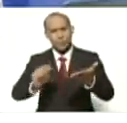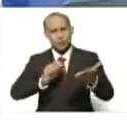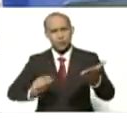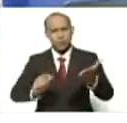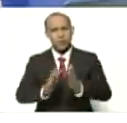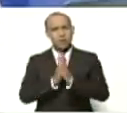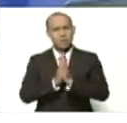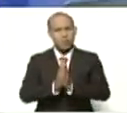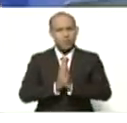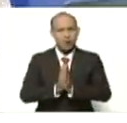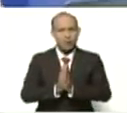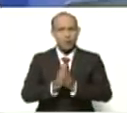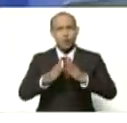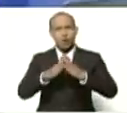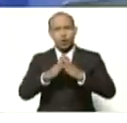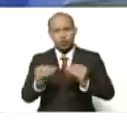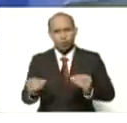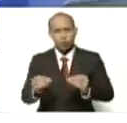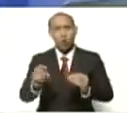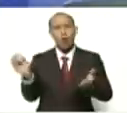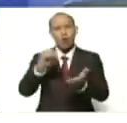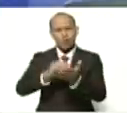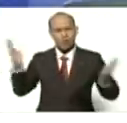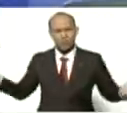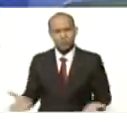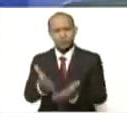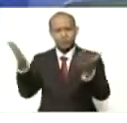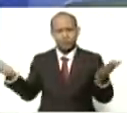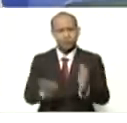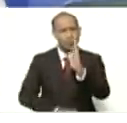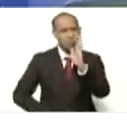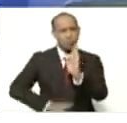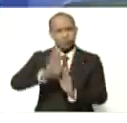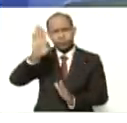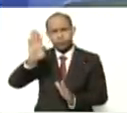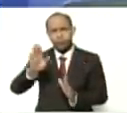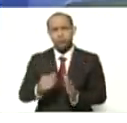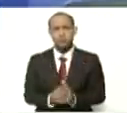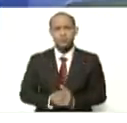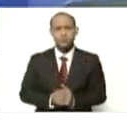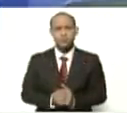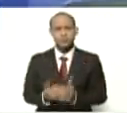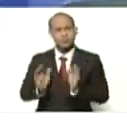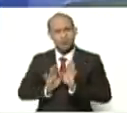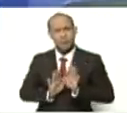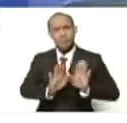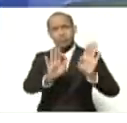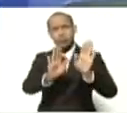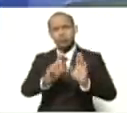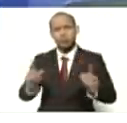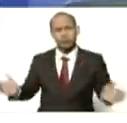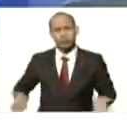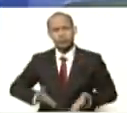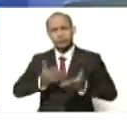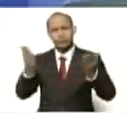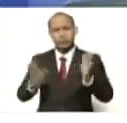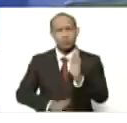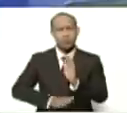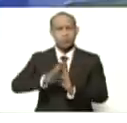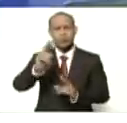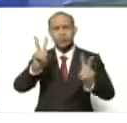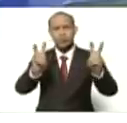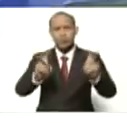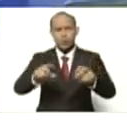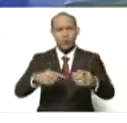tenemos mira que darnos un reimpulso un empuje nuevo un impulso nuevo a